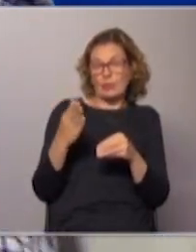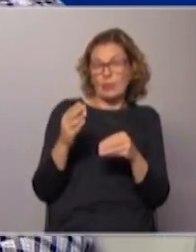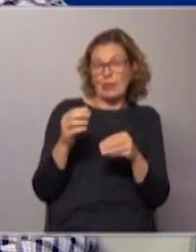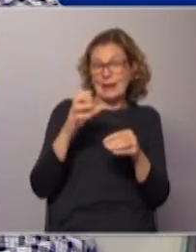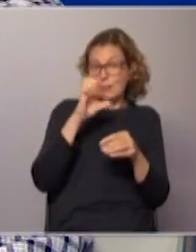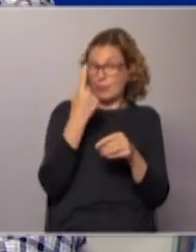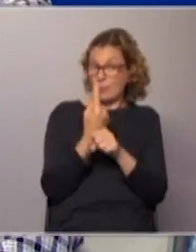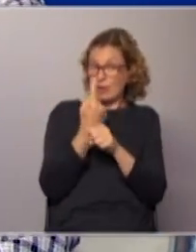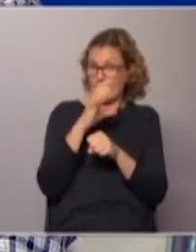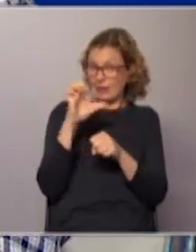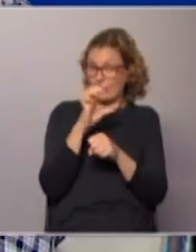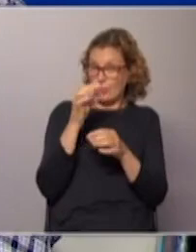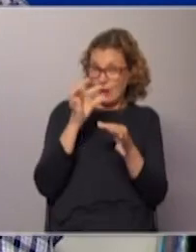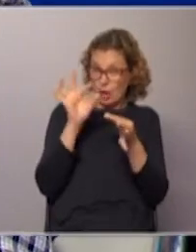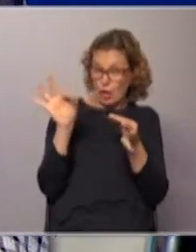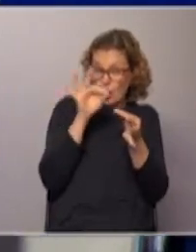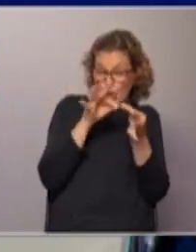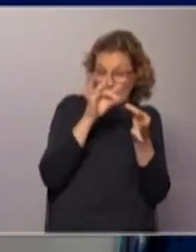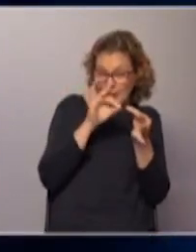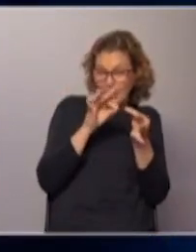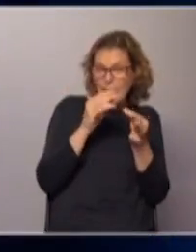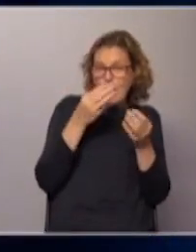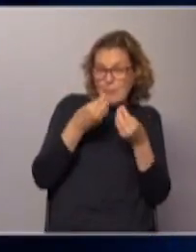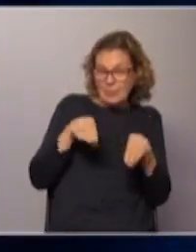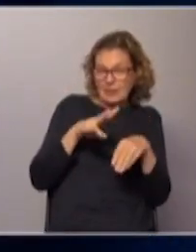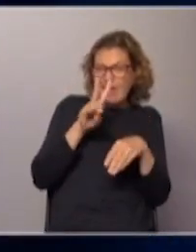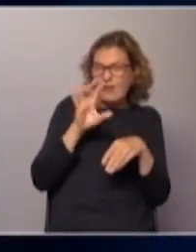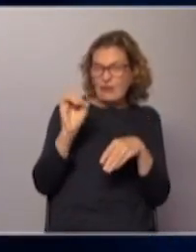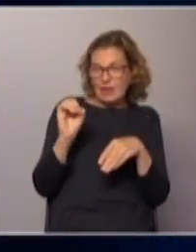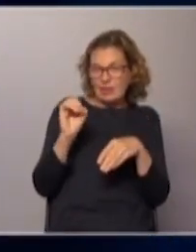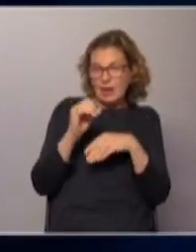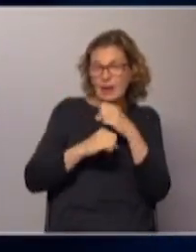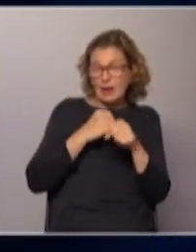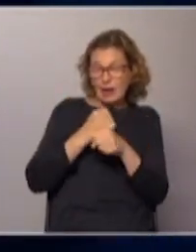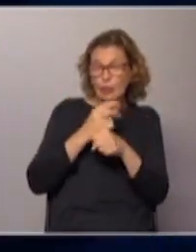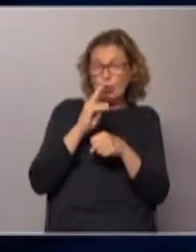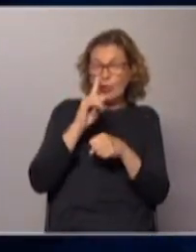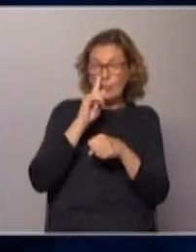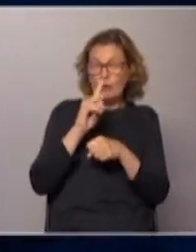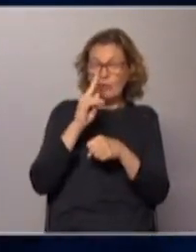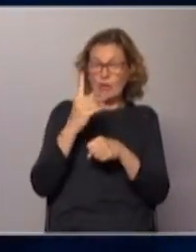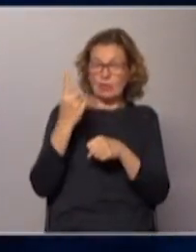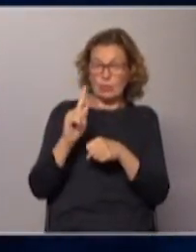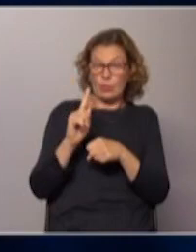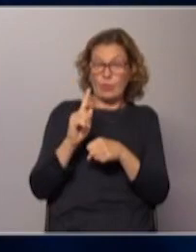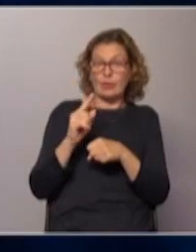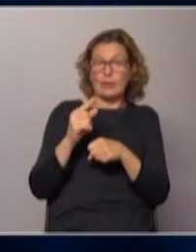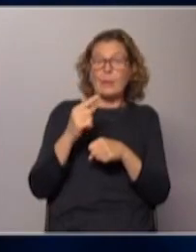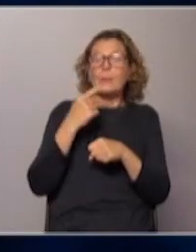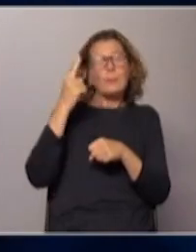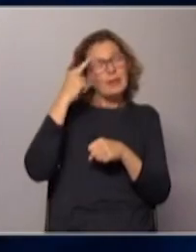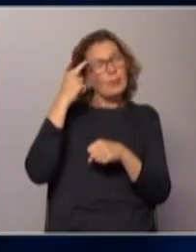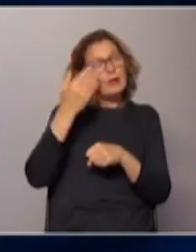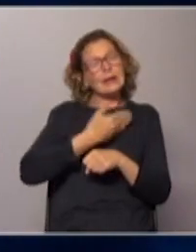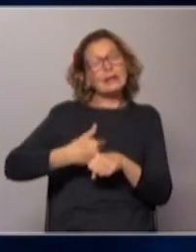corregir la pérdida del 20 toda la inflación del 21 que el gobierno estima en 69 supongamos que se acercó